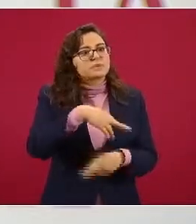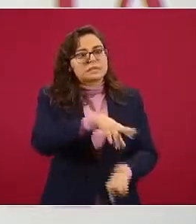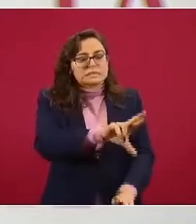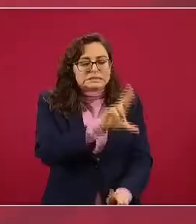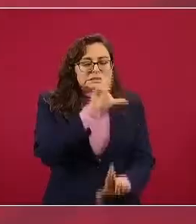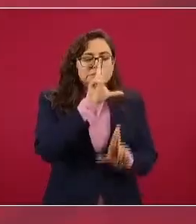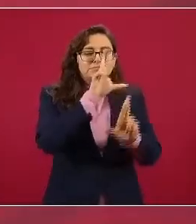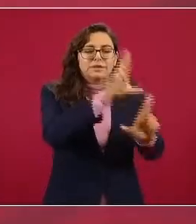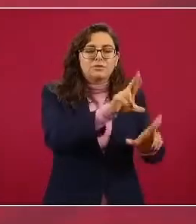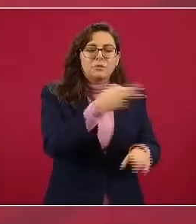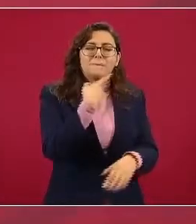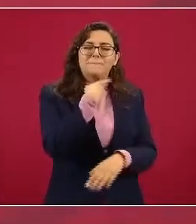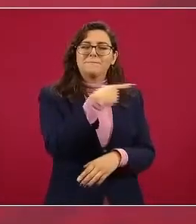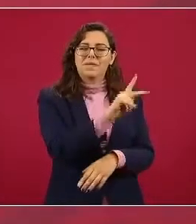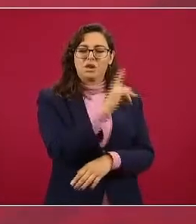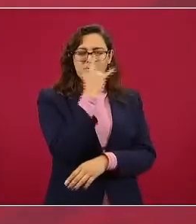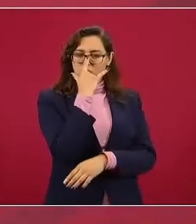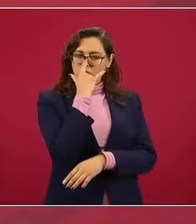extrañamiento